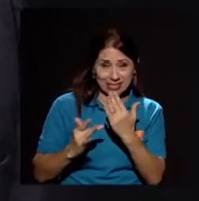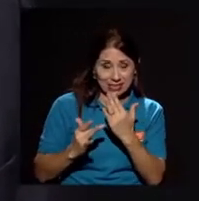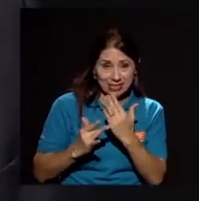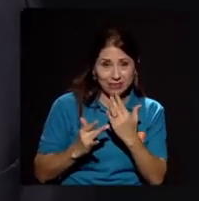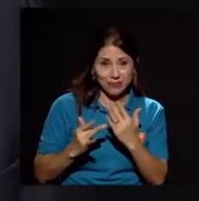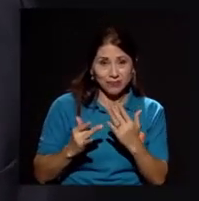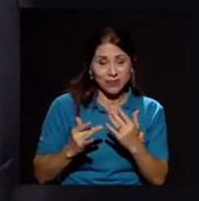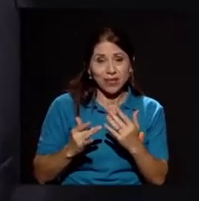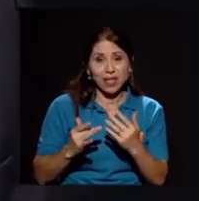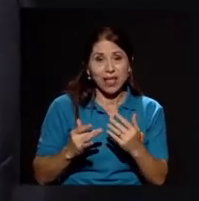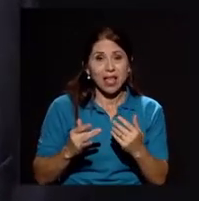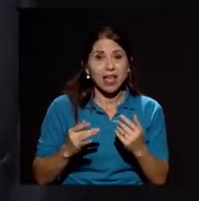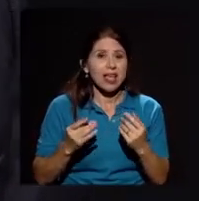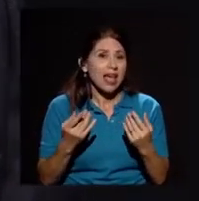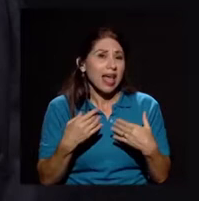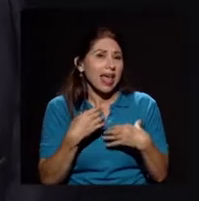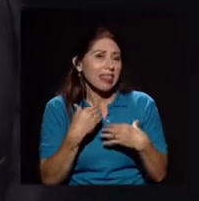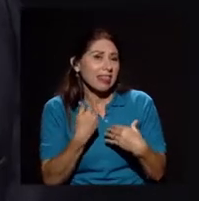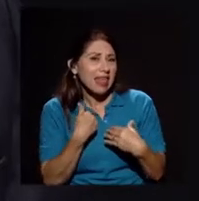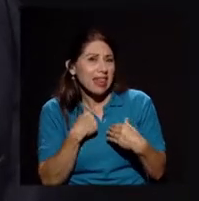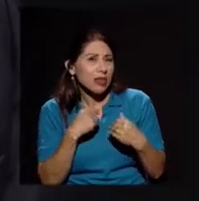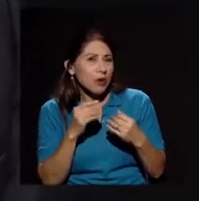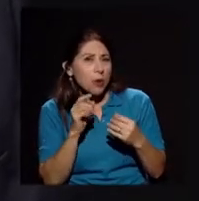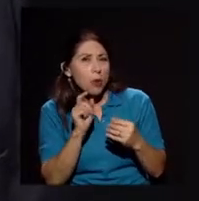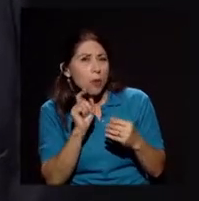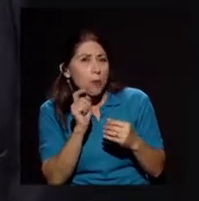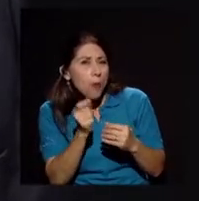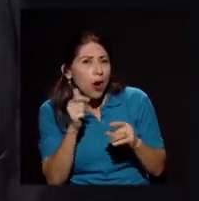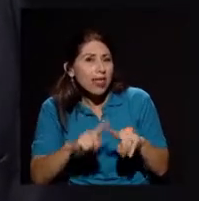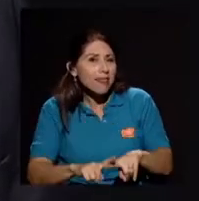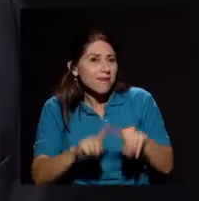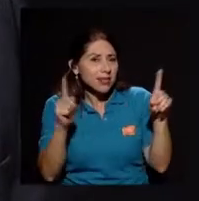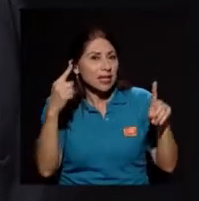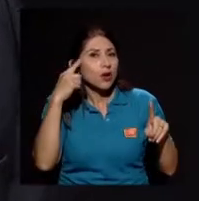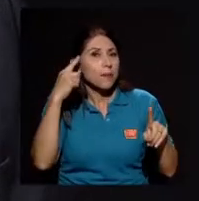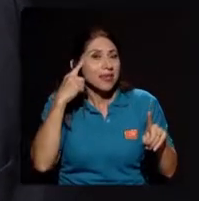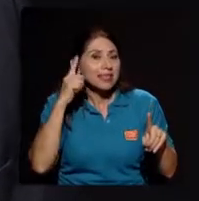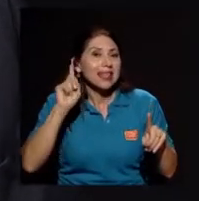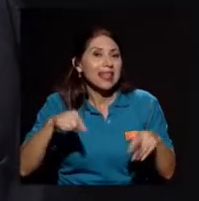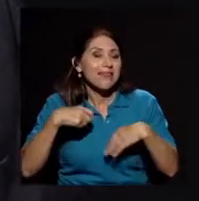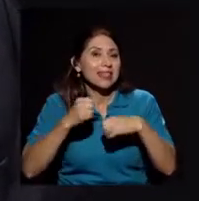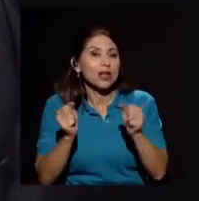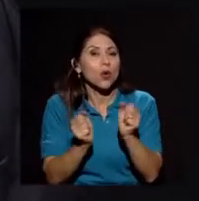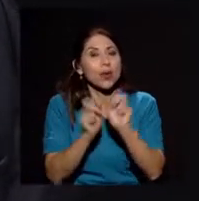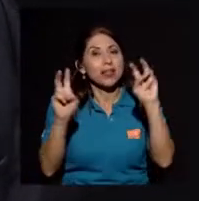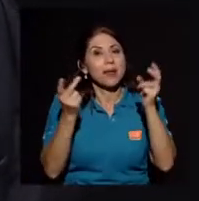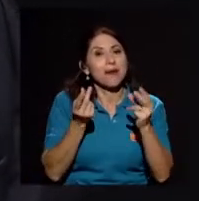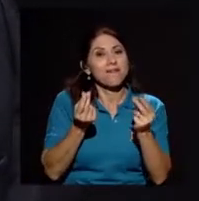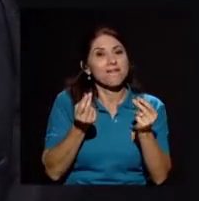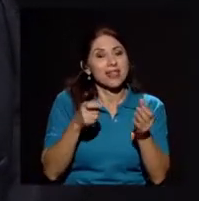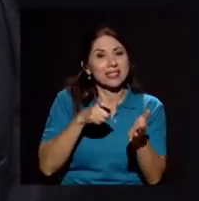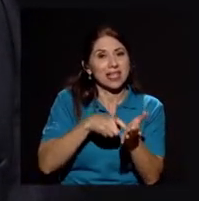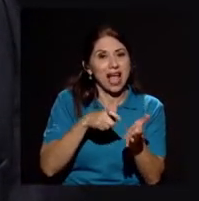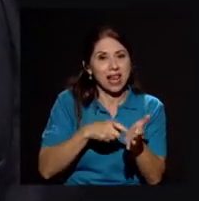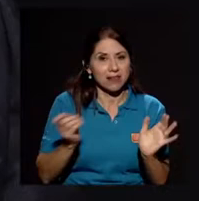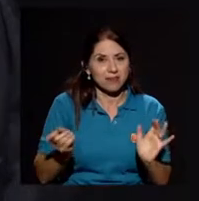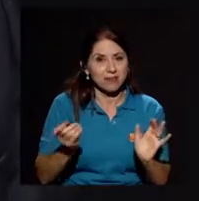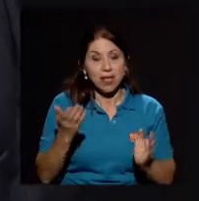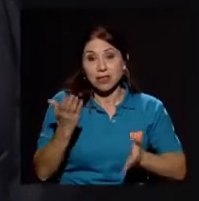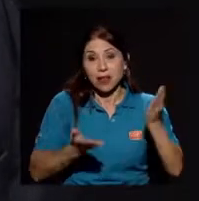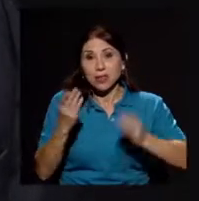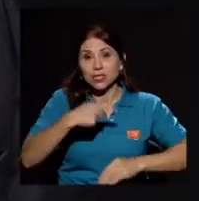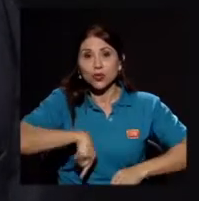poco acerca de qué es lo que se tiene que hacer en materia fiscal creo que lo que quizás no nos hemos percatado con suficiente claridad